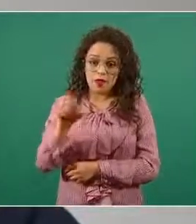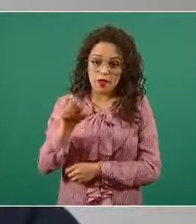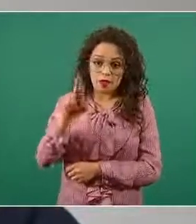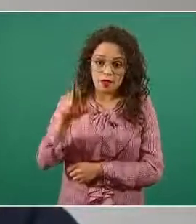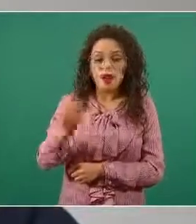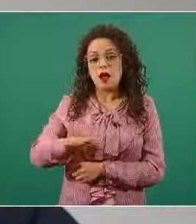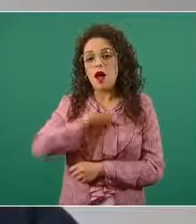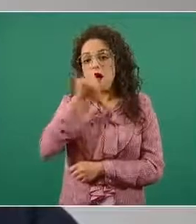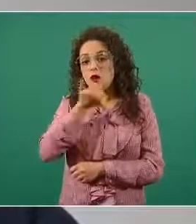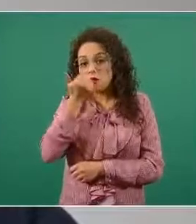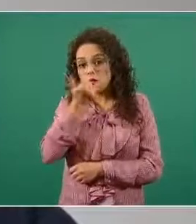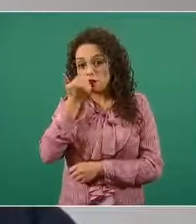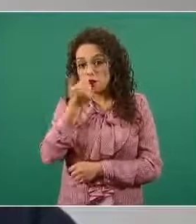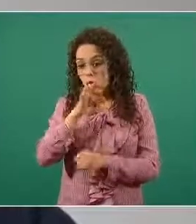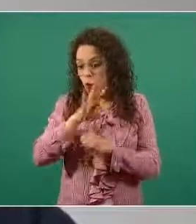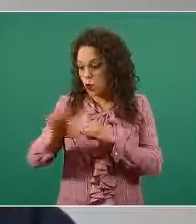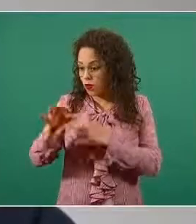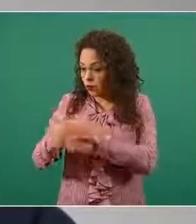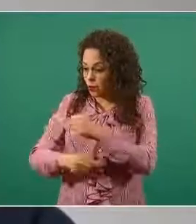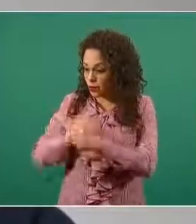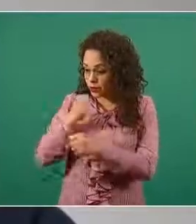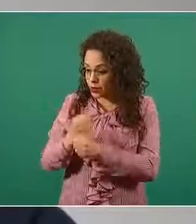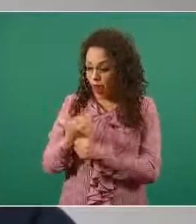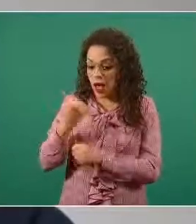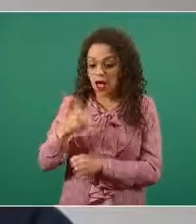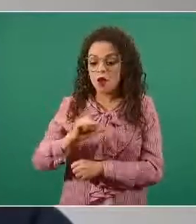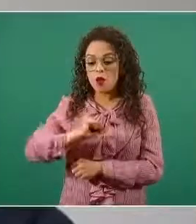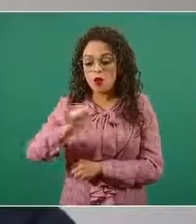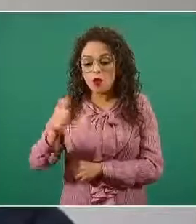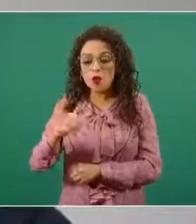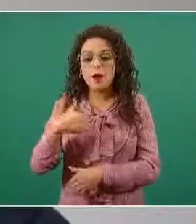alumnos de últimos años como los que ya se encuentran en su